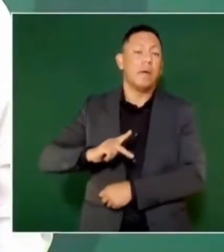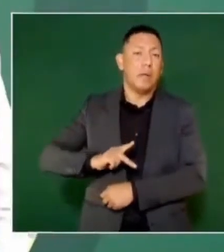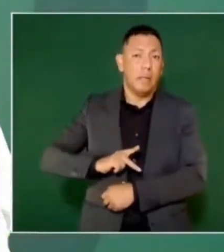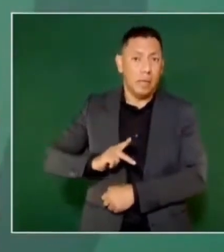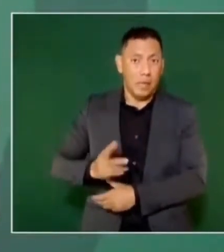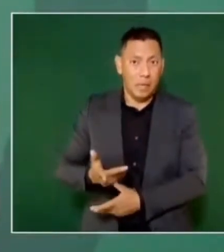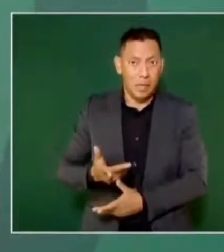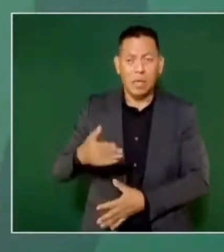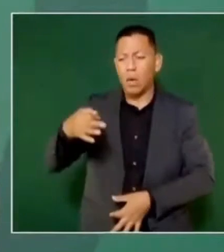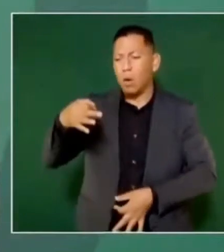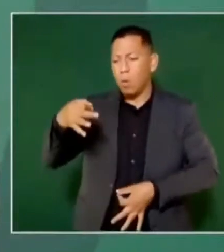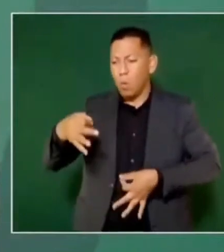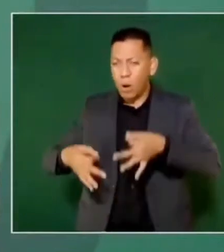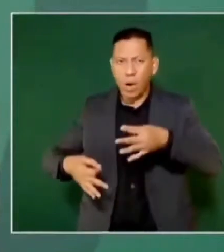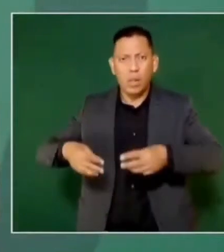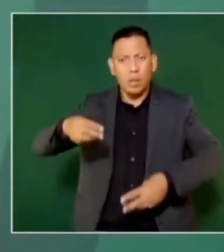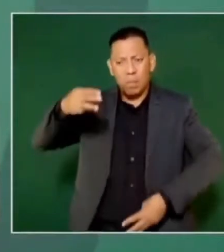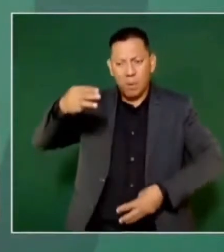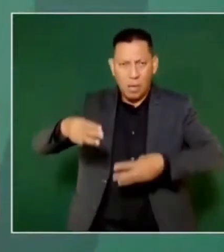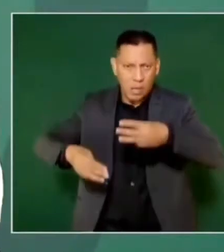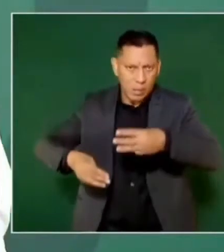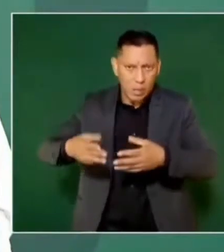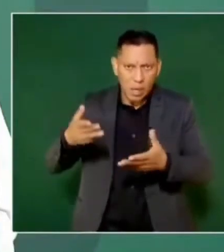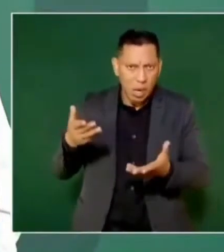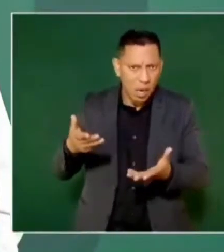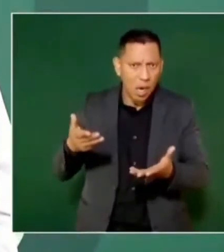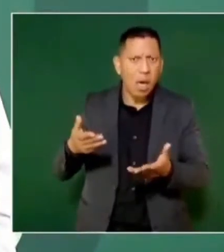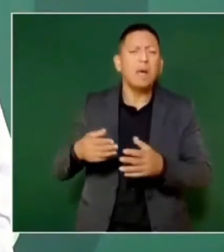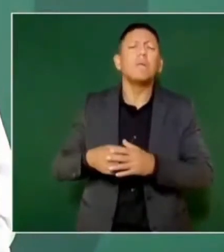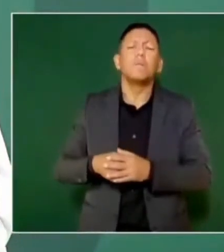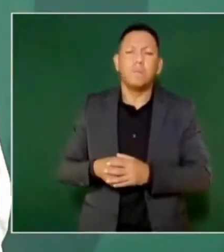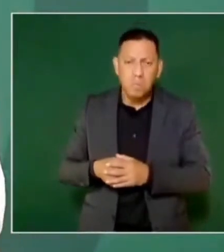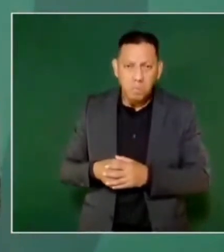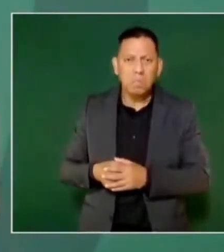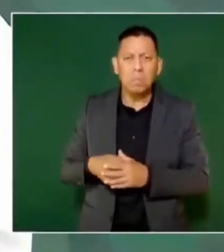los jueces, magistrados y ministros.